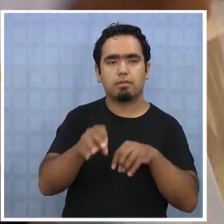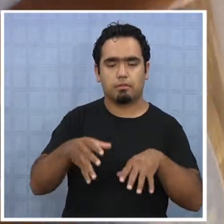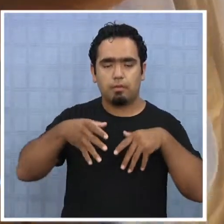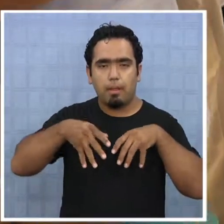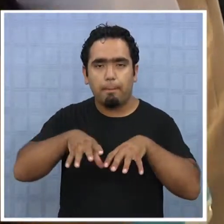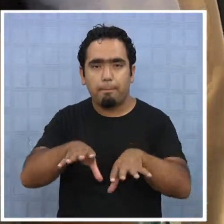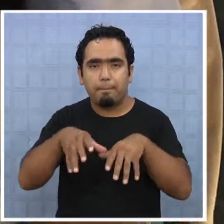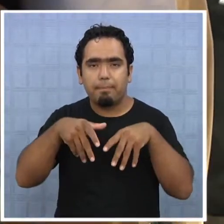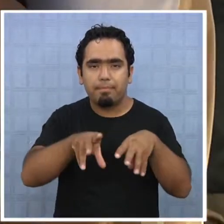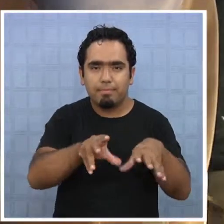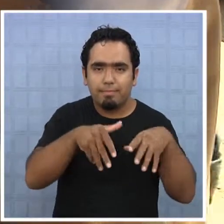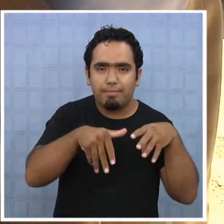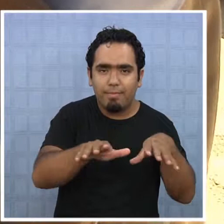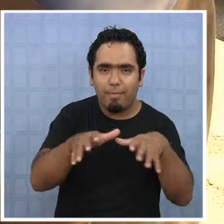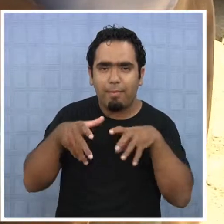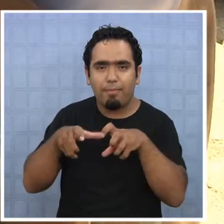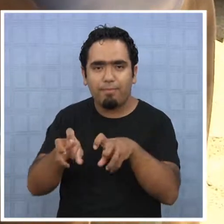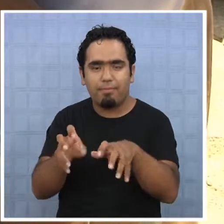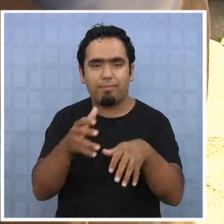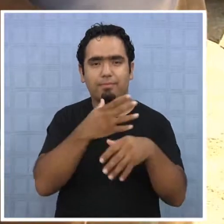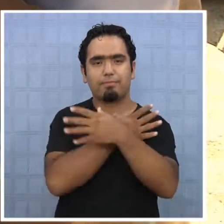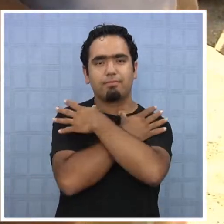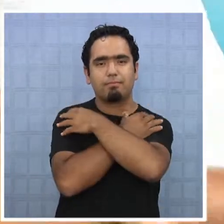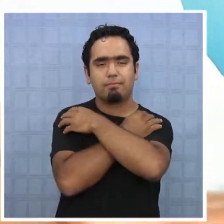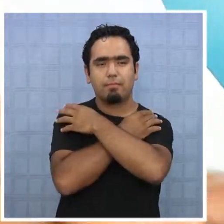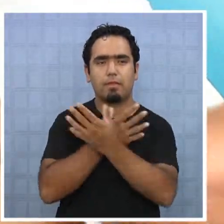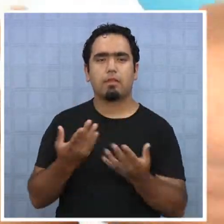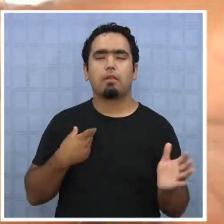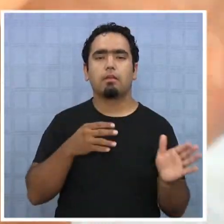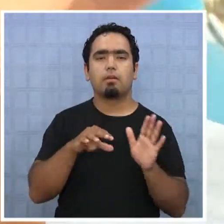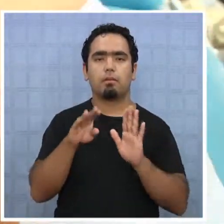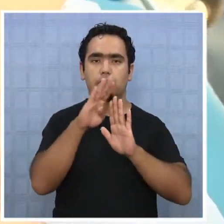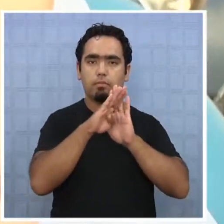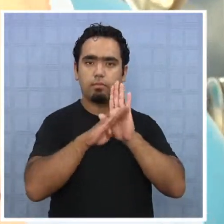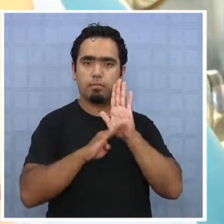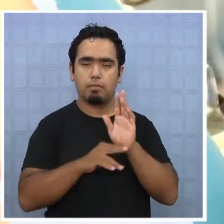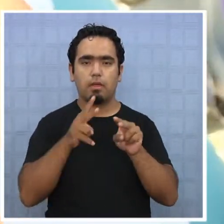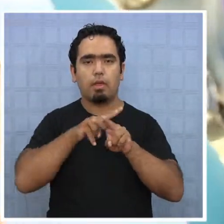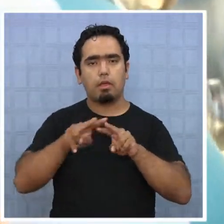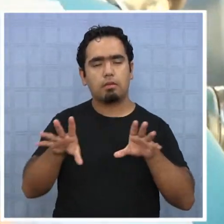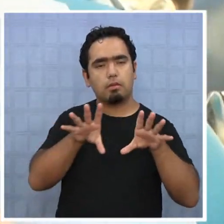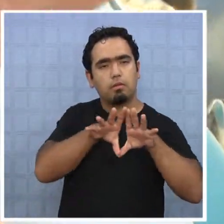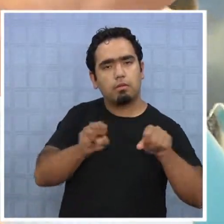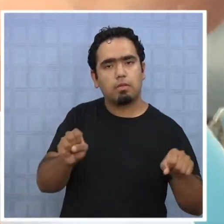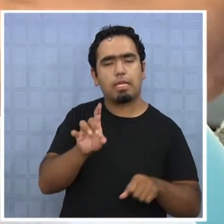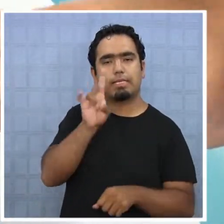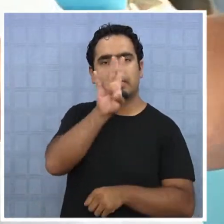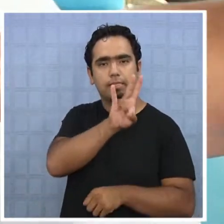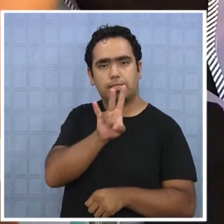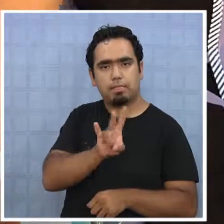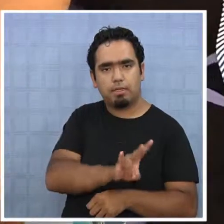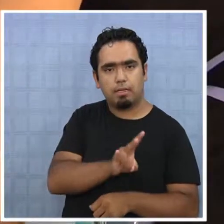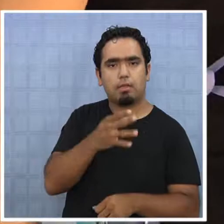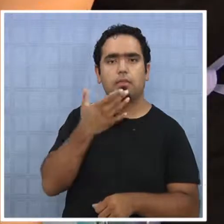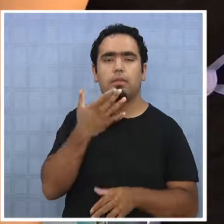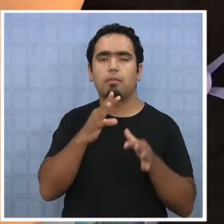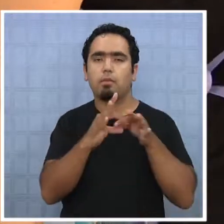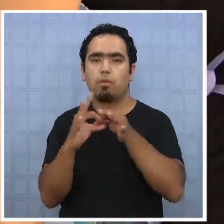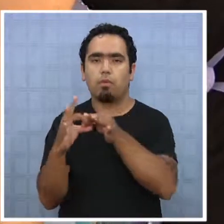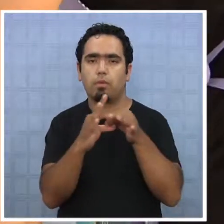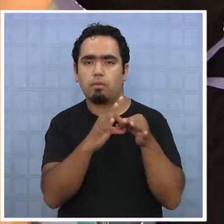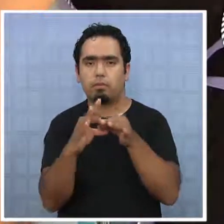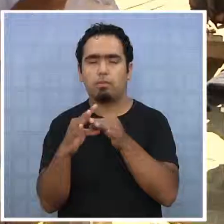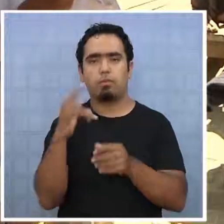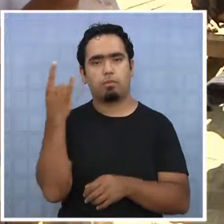en masoterapia o distintas técnicas de masajes. El programa se realizó gracias a un convenio entre Cenadis y